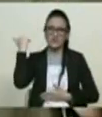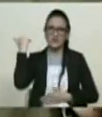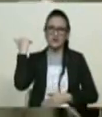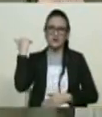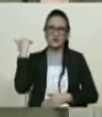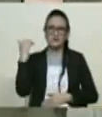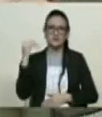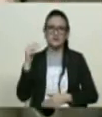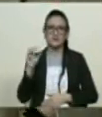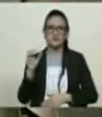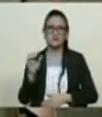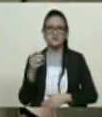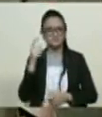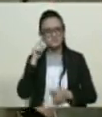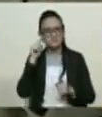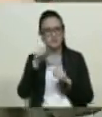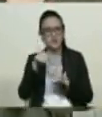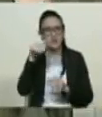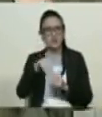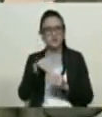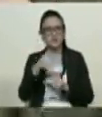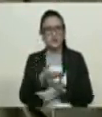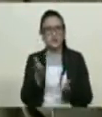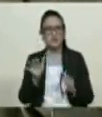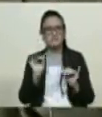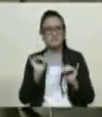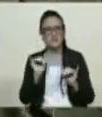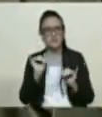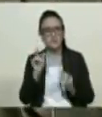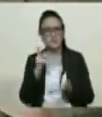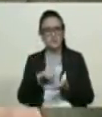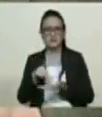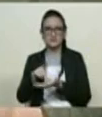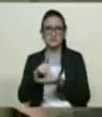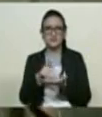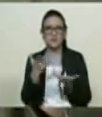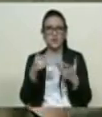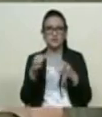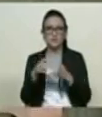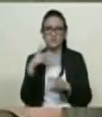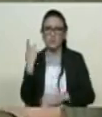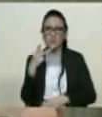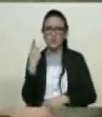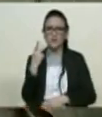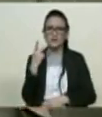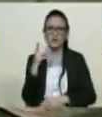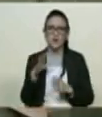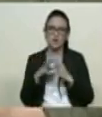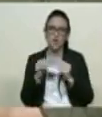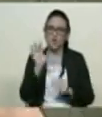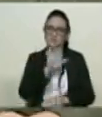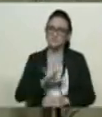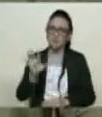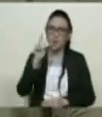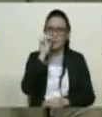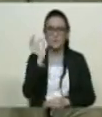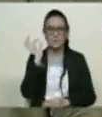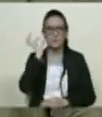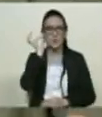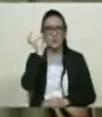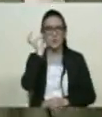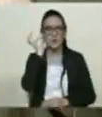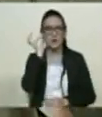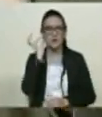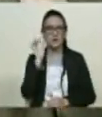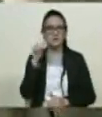las electoras, los electores, los mismos participantes, las organizaciones políticas, el país entero y los hombres y mujeres del